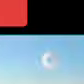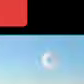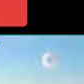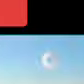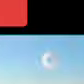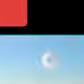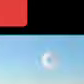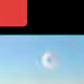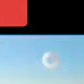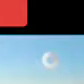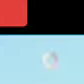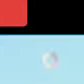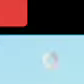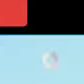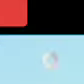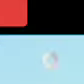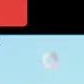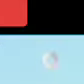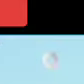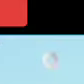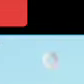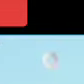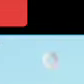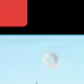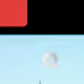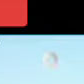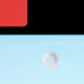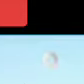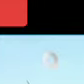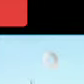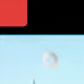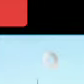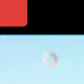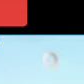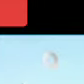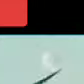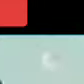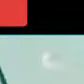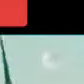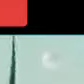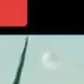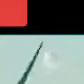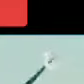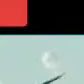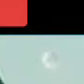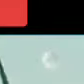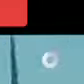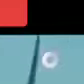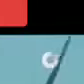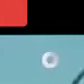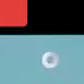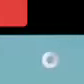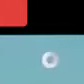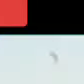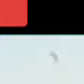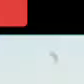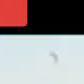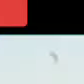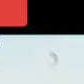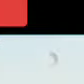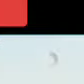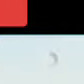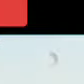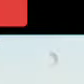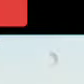operados por la Secretaría de la Defensa y uno por CFE. Se levantan en la región del Istmo de Tehuantepec,